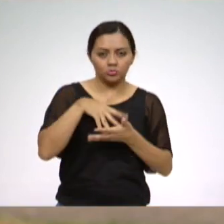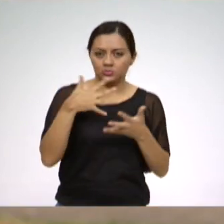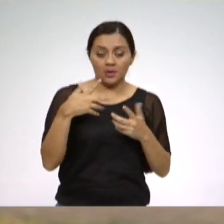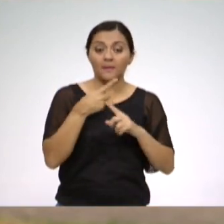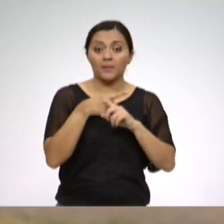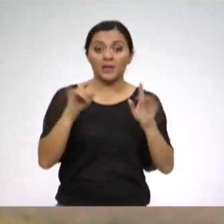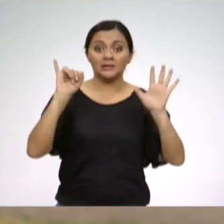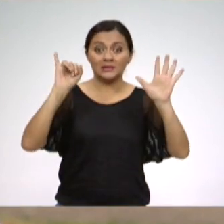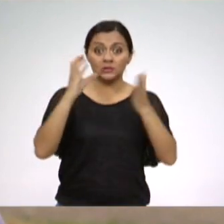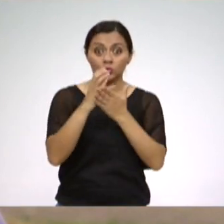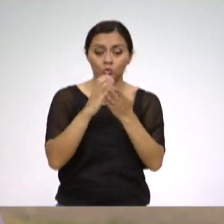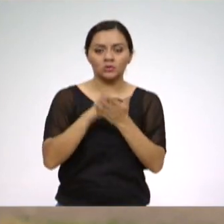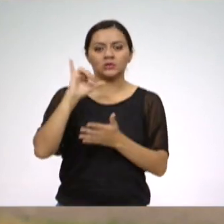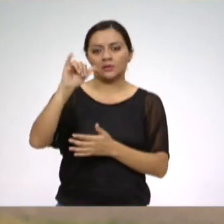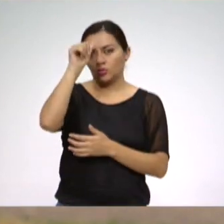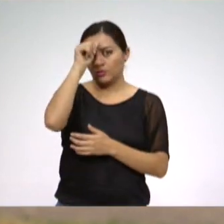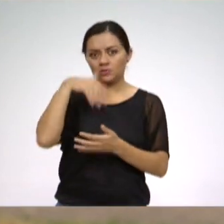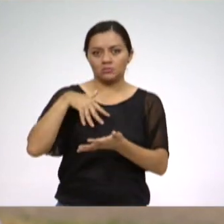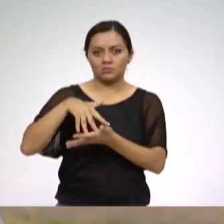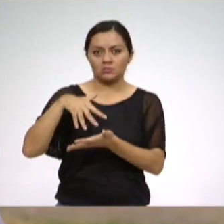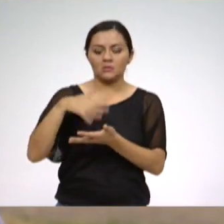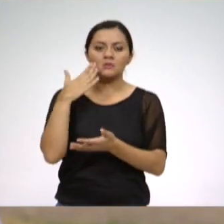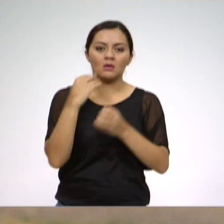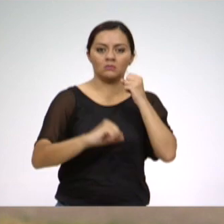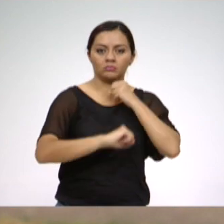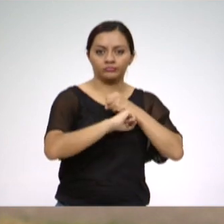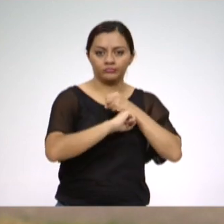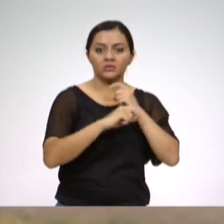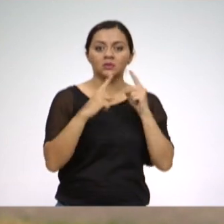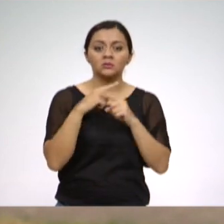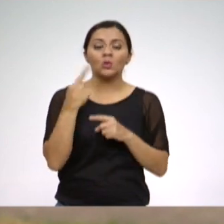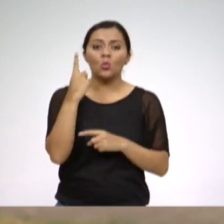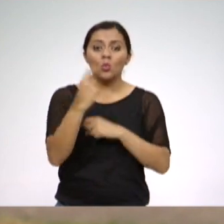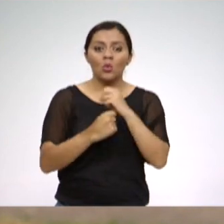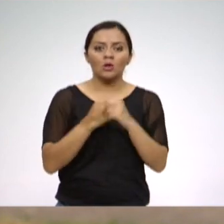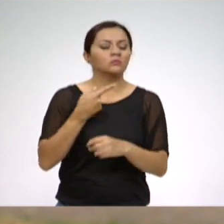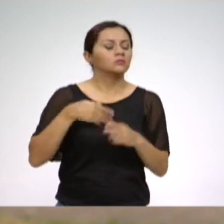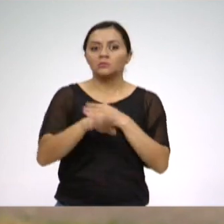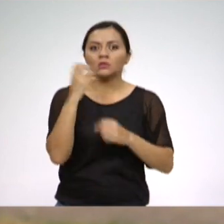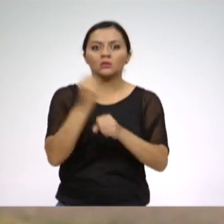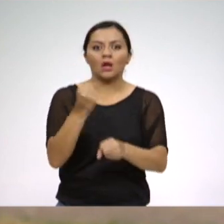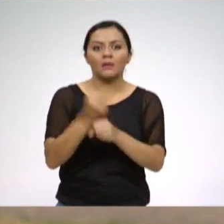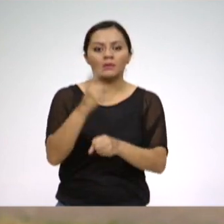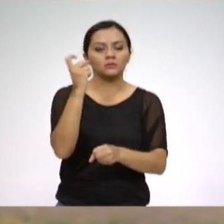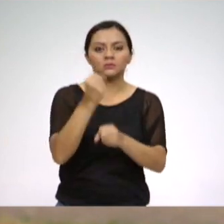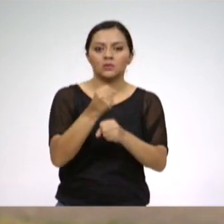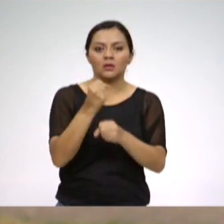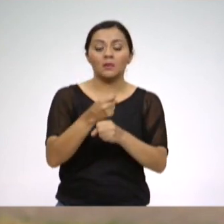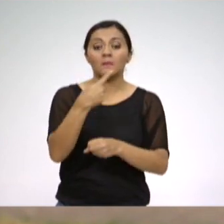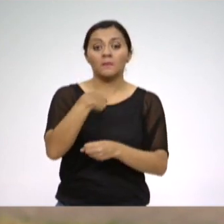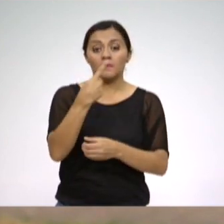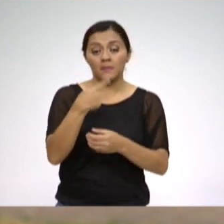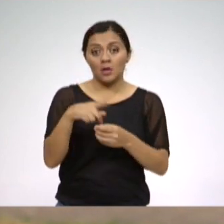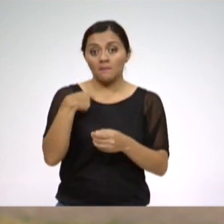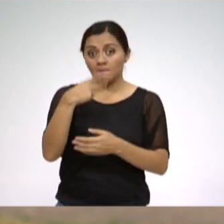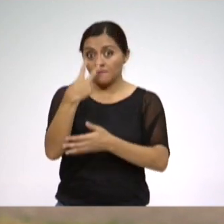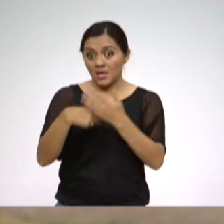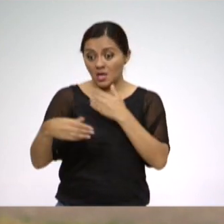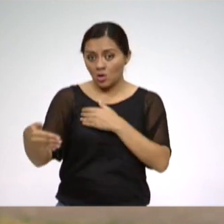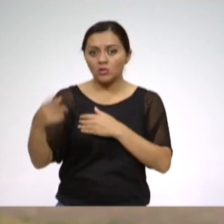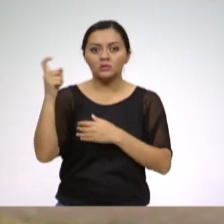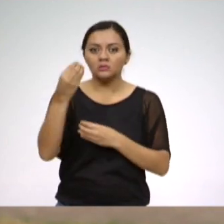curso y mi idea era trabajar directo porque mi hijo ya necesitaba cosas, ya tenía un añito. Pero tuve la suerte de encontrarme una